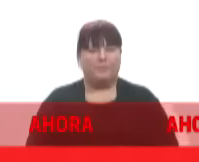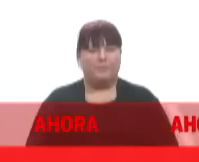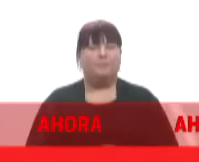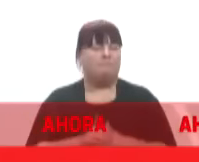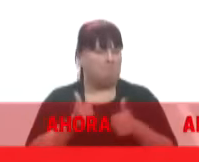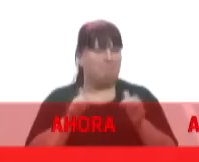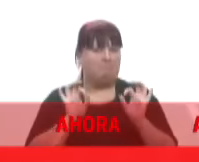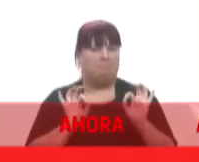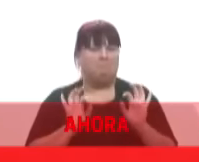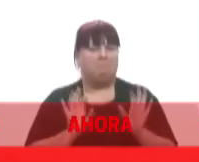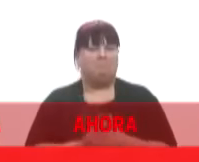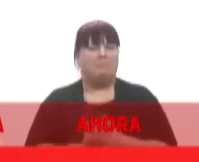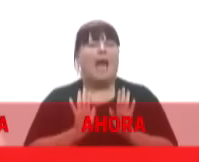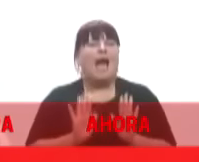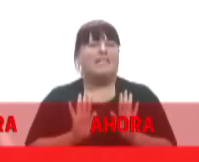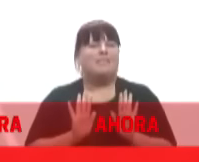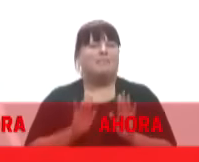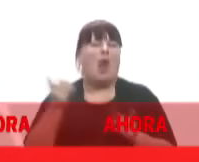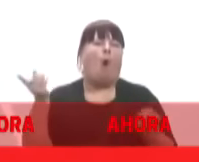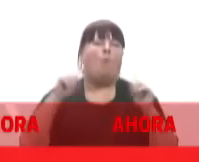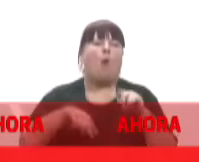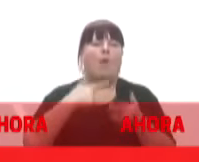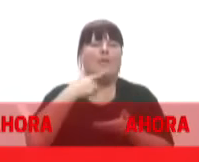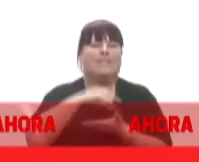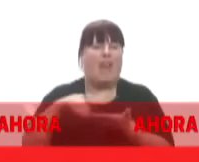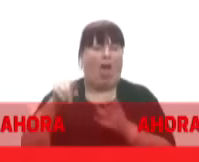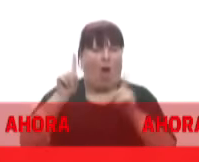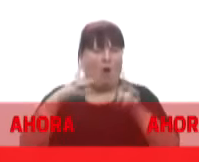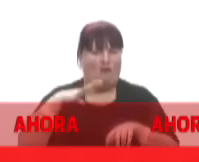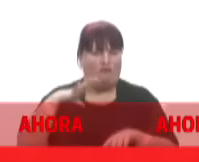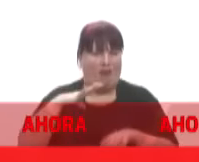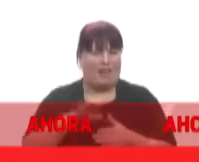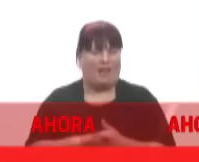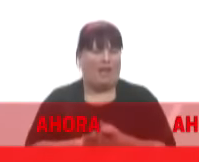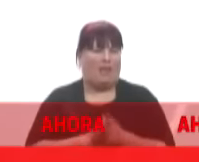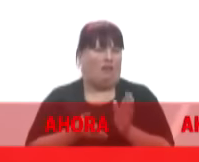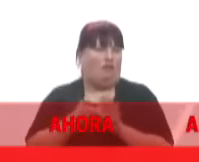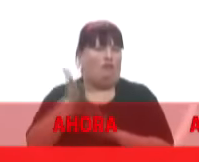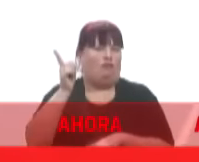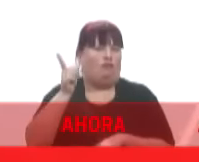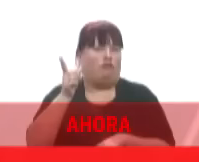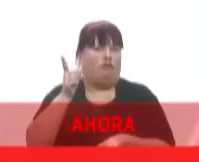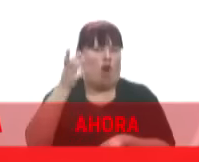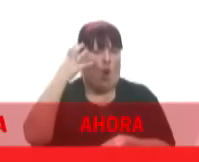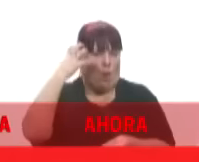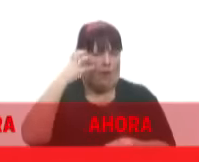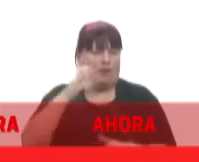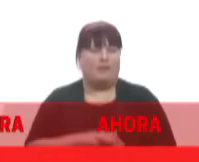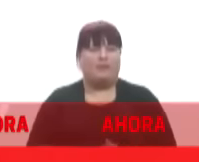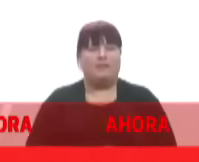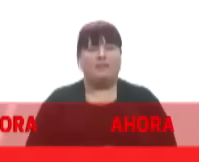Perfecto, bueno, aguardamos a que regresen los senadores que fueron al toilet